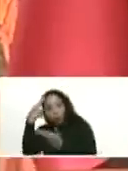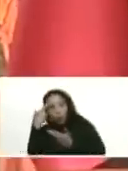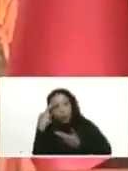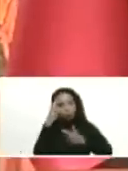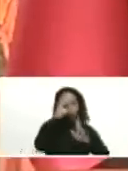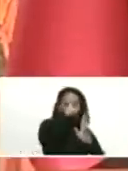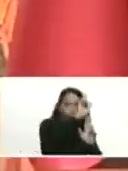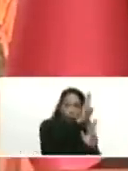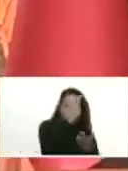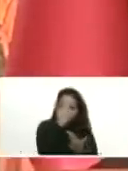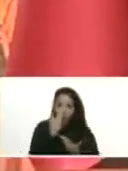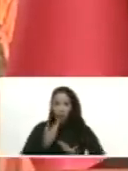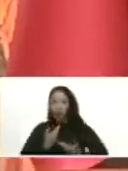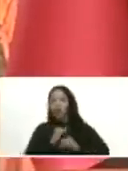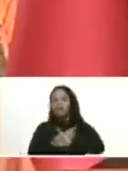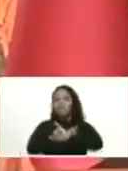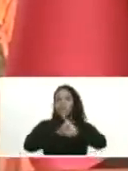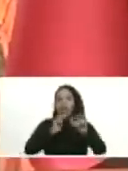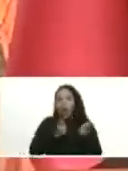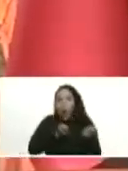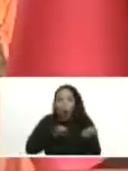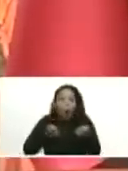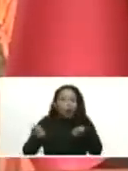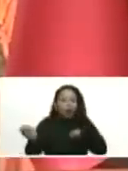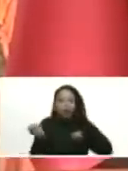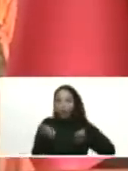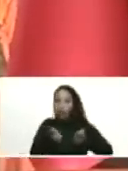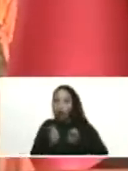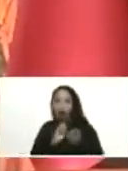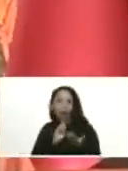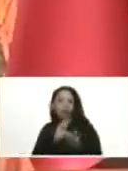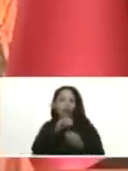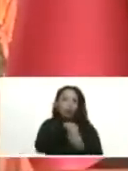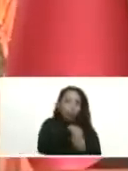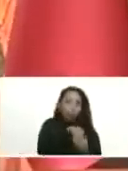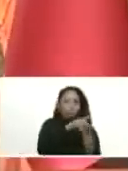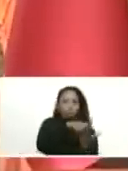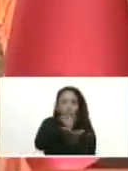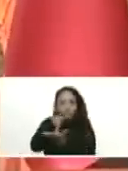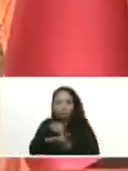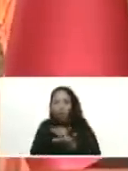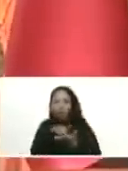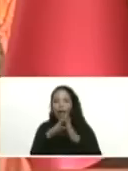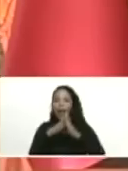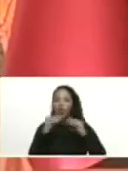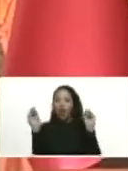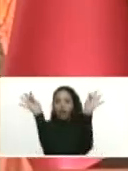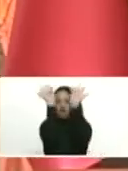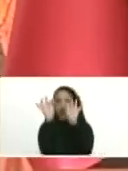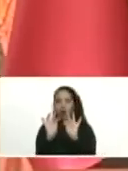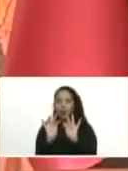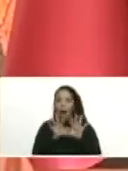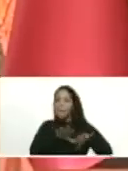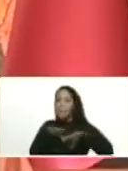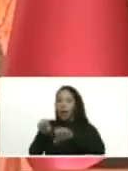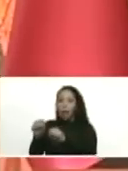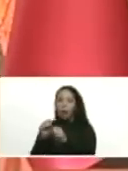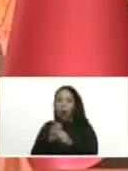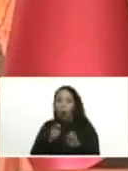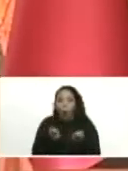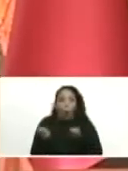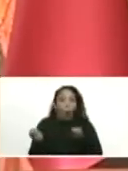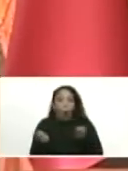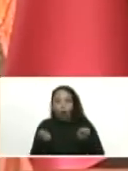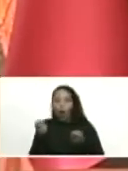donde se acabe el hegemonicismo, el intervencionismo y todas las formas de imperialismo